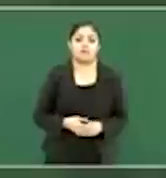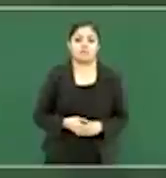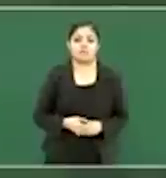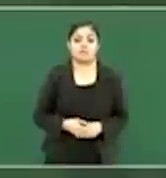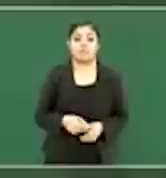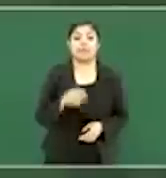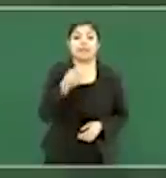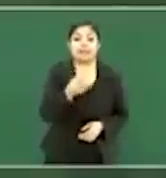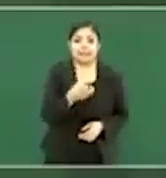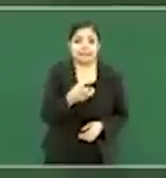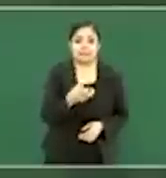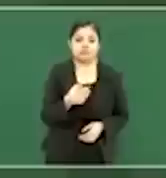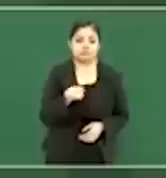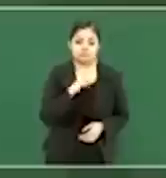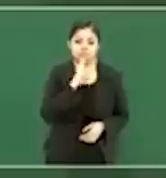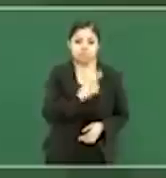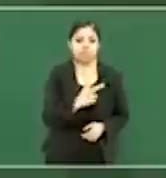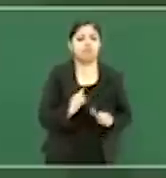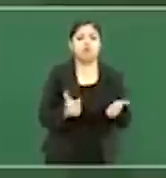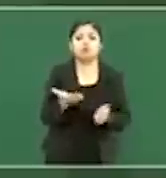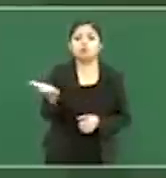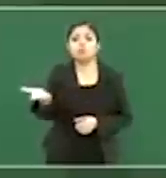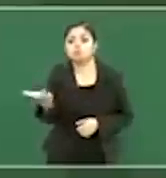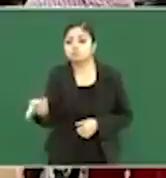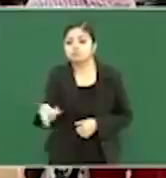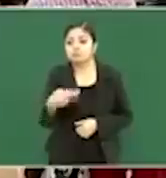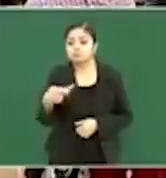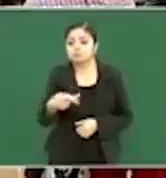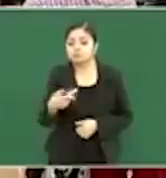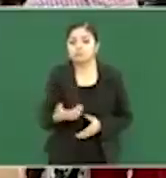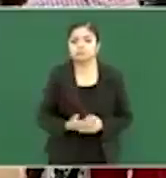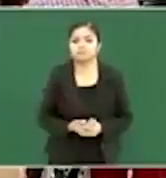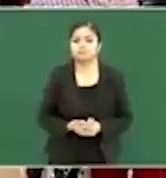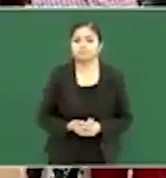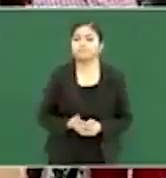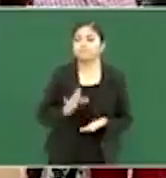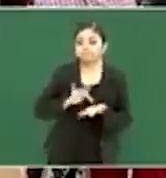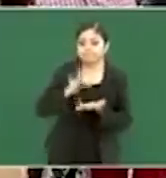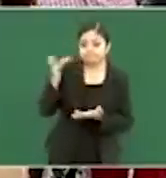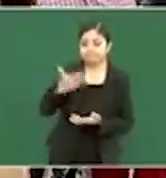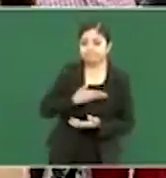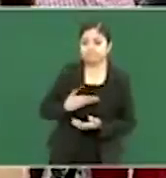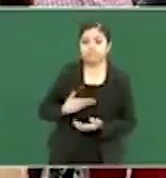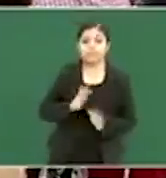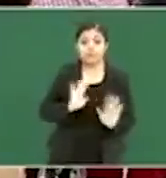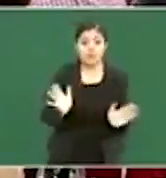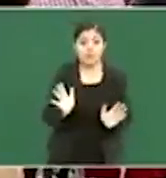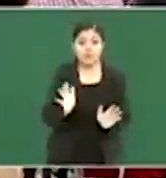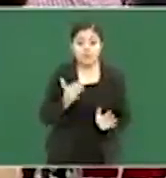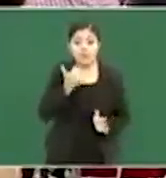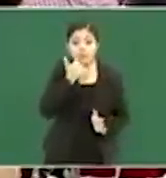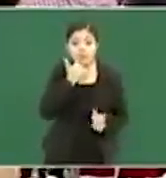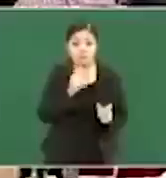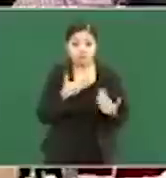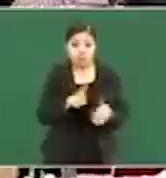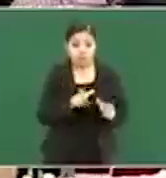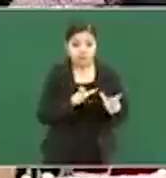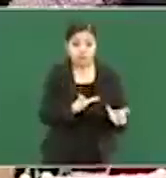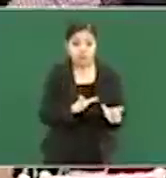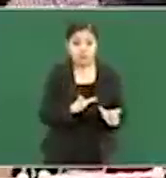Esa es la forma de responder. Vamos por acá. Gracias, señor presidente. Bueno, ya terminamos con seguridad.